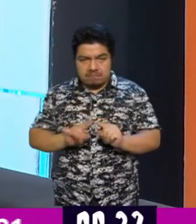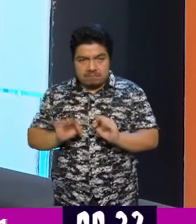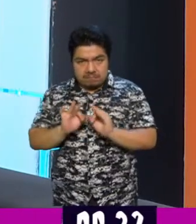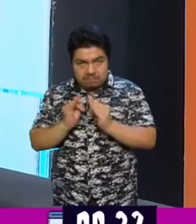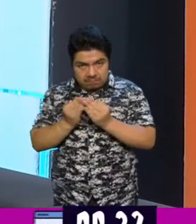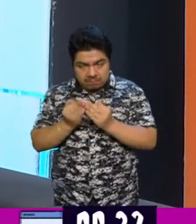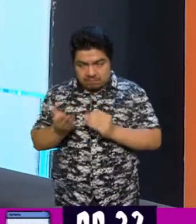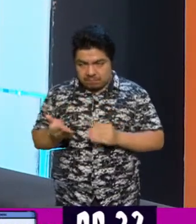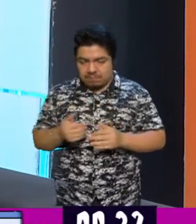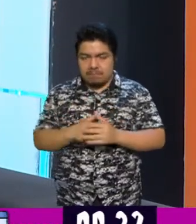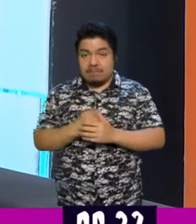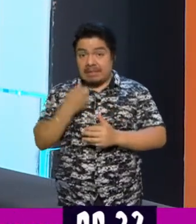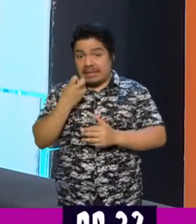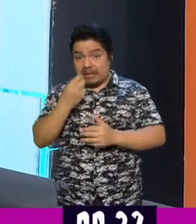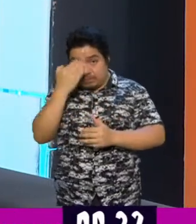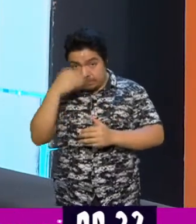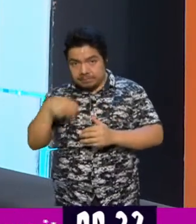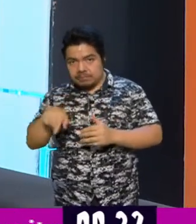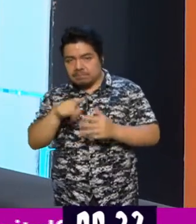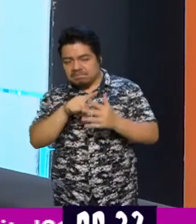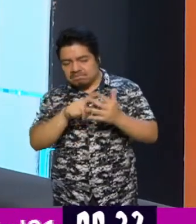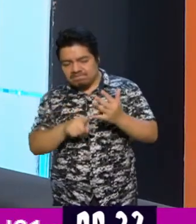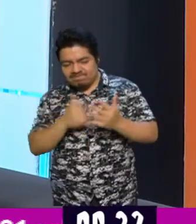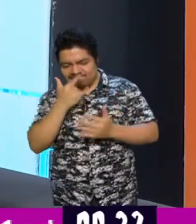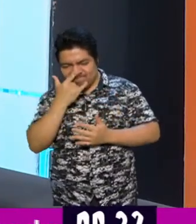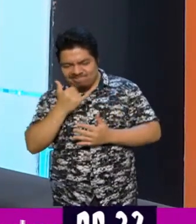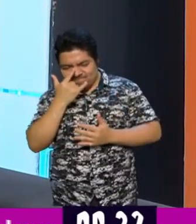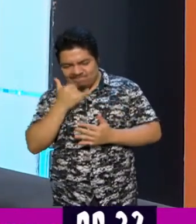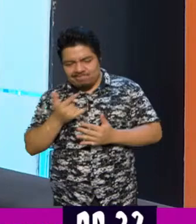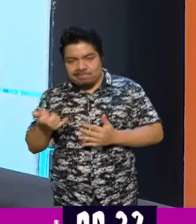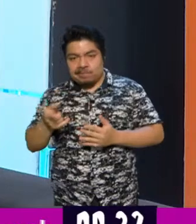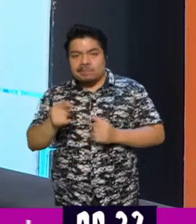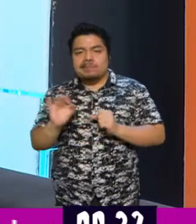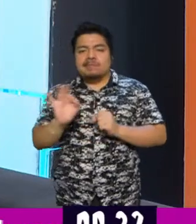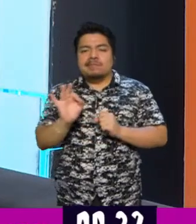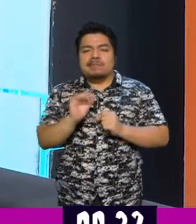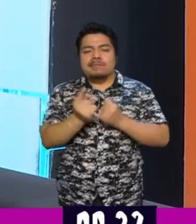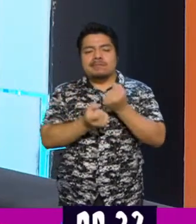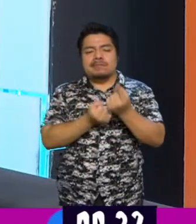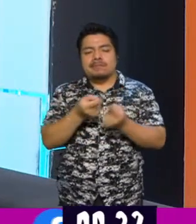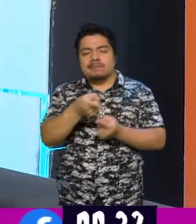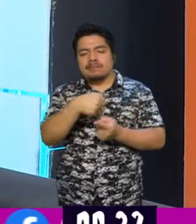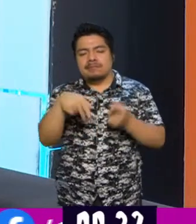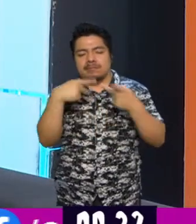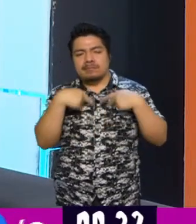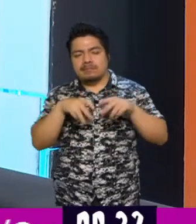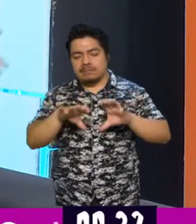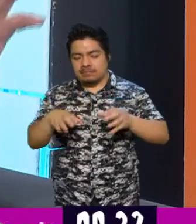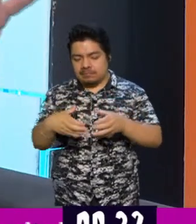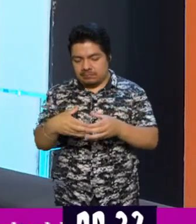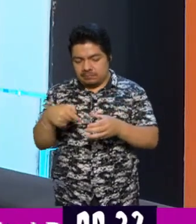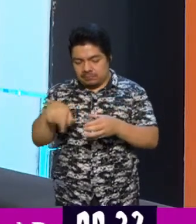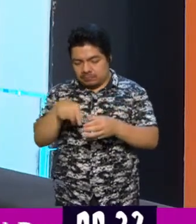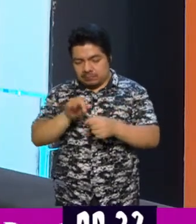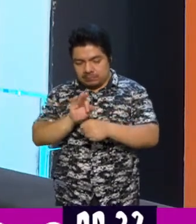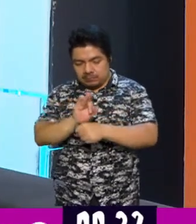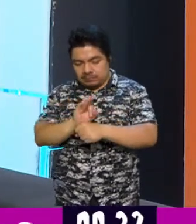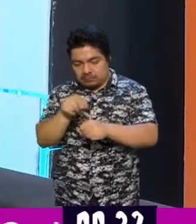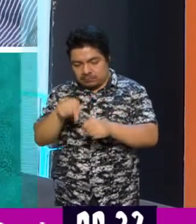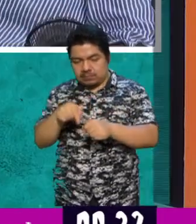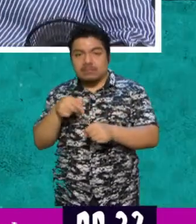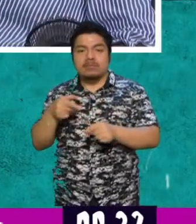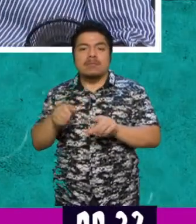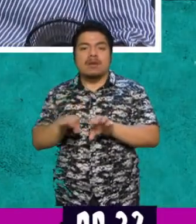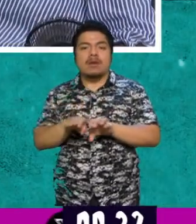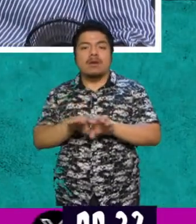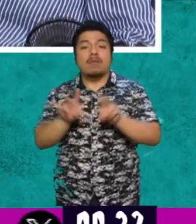Estas irregularidades, de una manera o de otra, han protegido a lo que podemos considerar por los delincuentes de